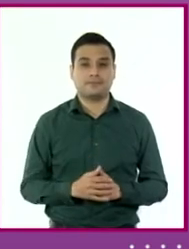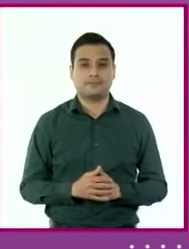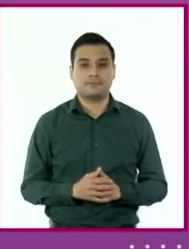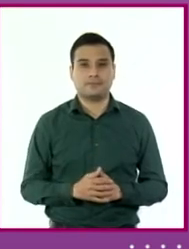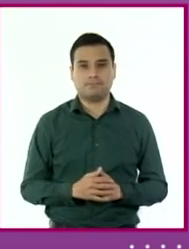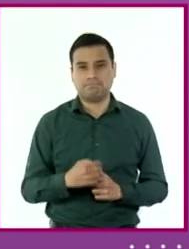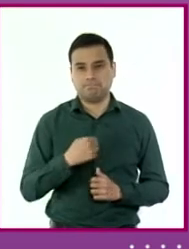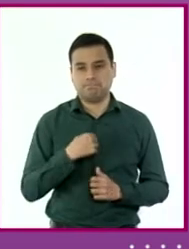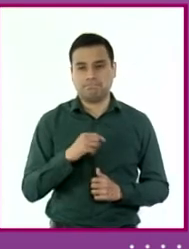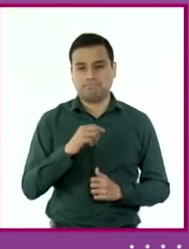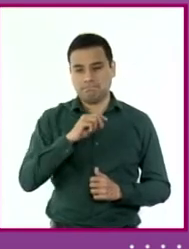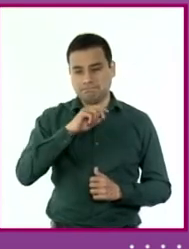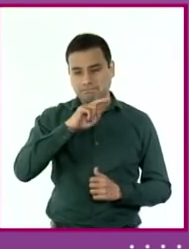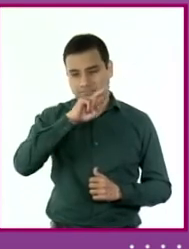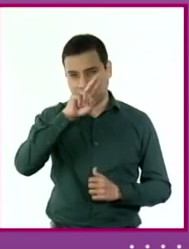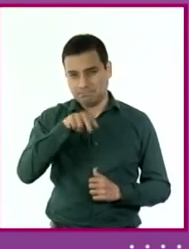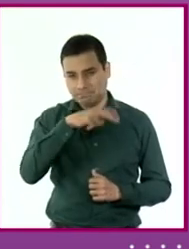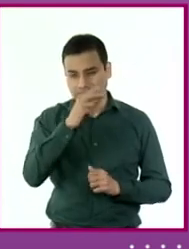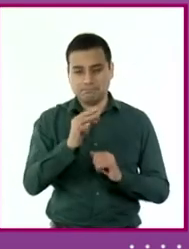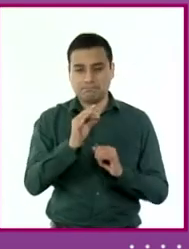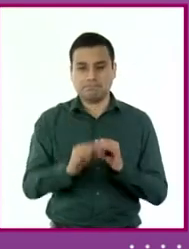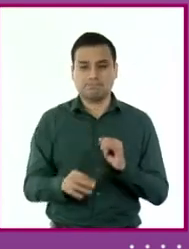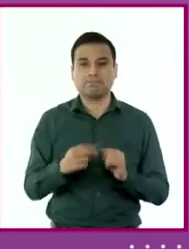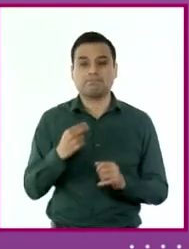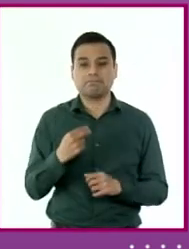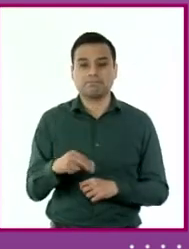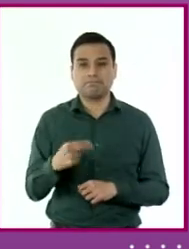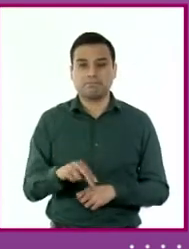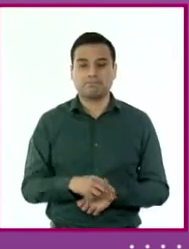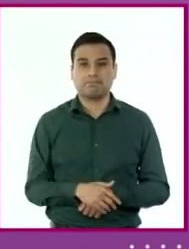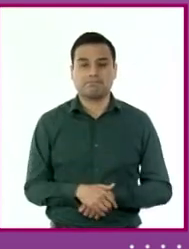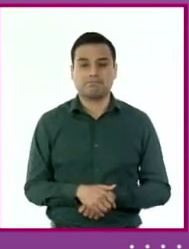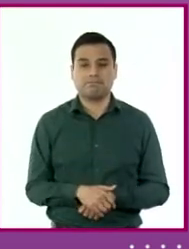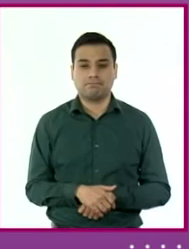Sabino. Last name.